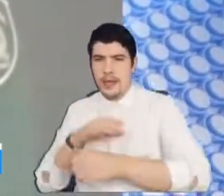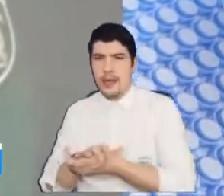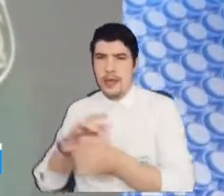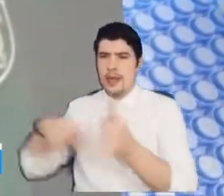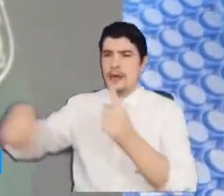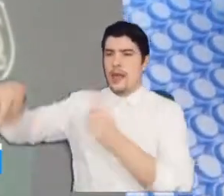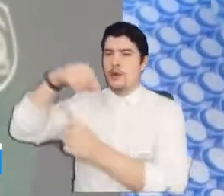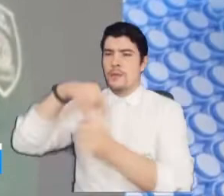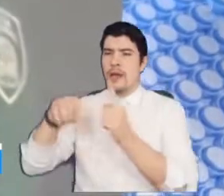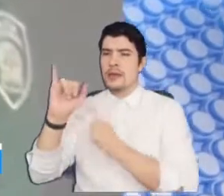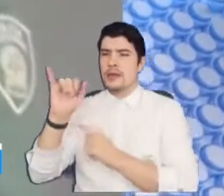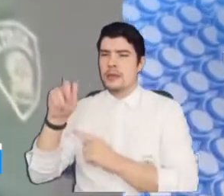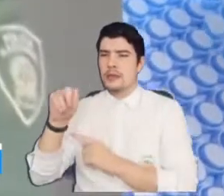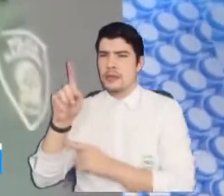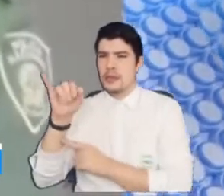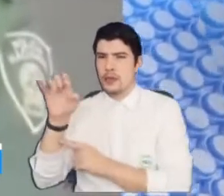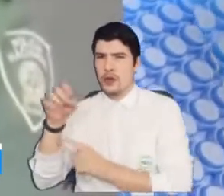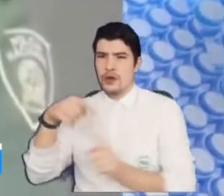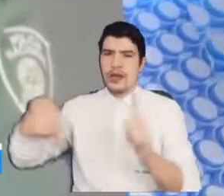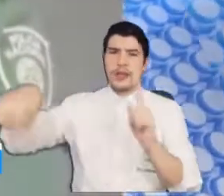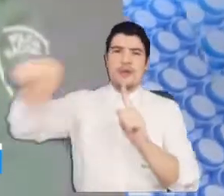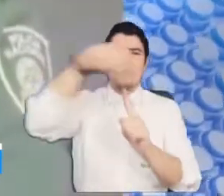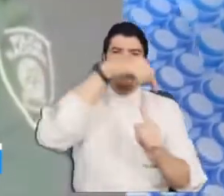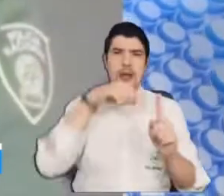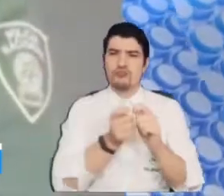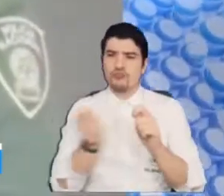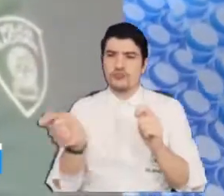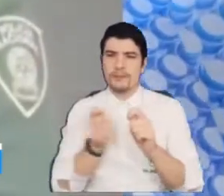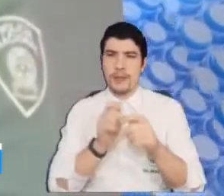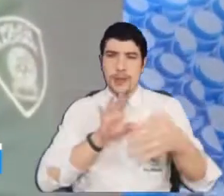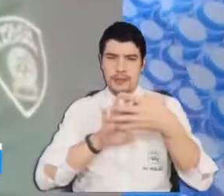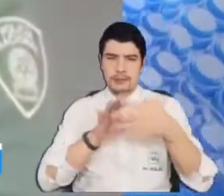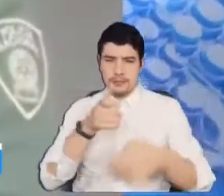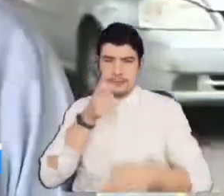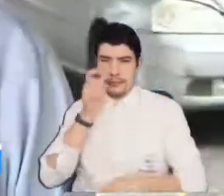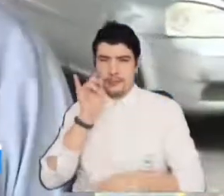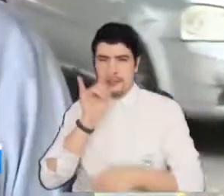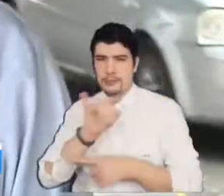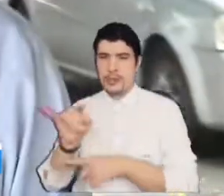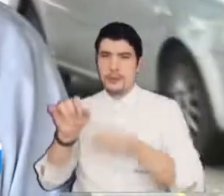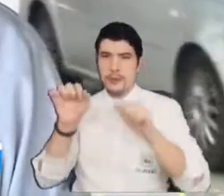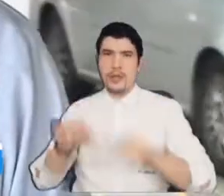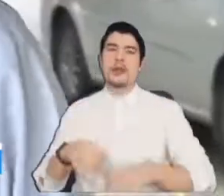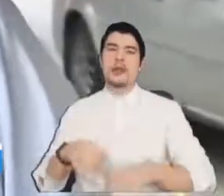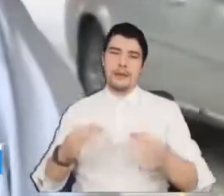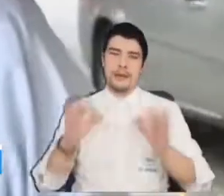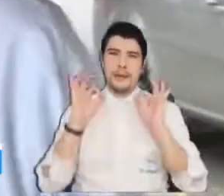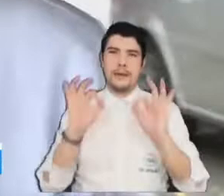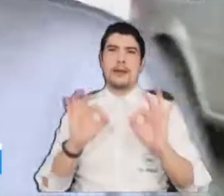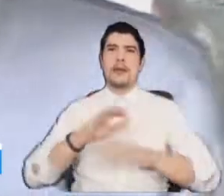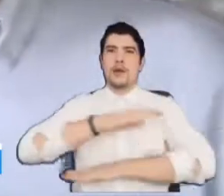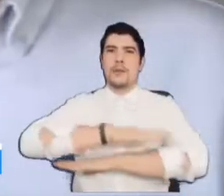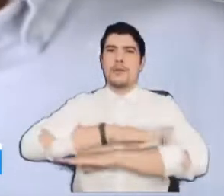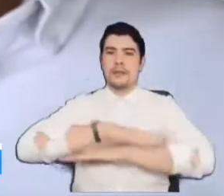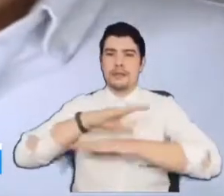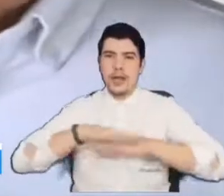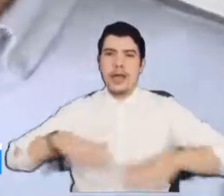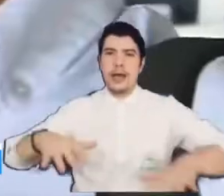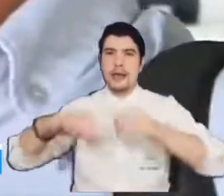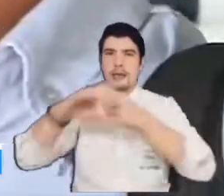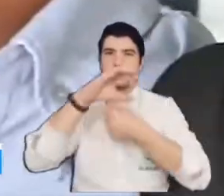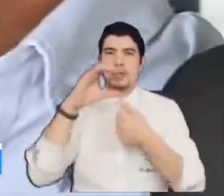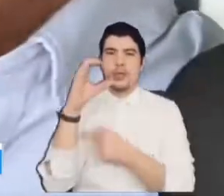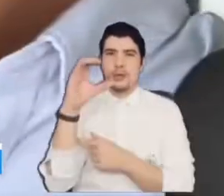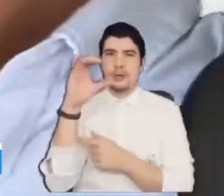para seguir construyendo los mejores argumentos de convivencia en la ciudad de Cúcuta. El coronel retirado de la policía, Carlos Villadiego,